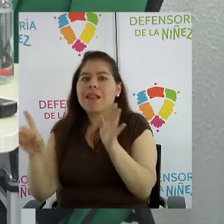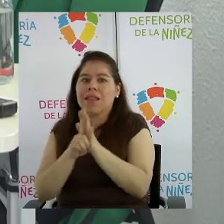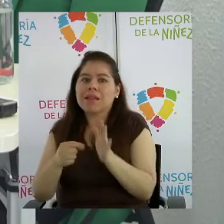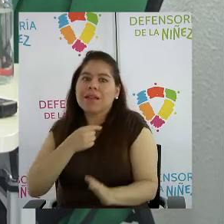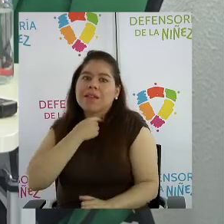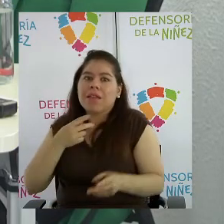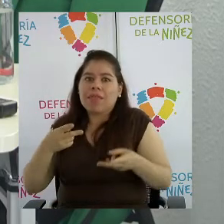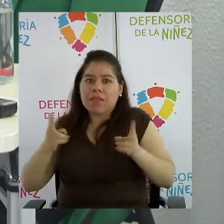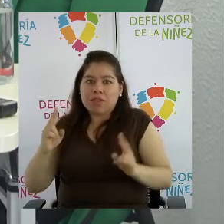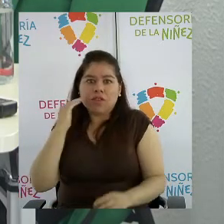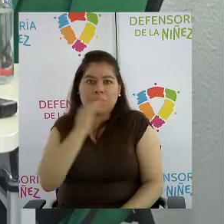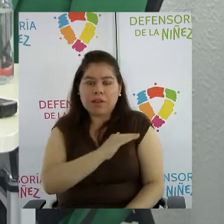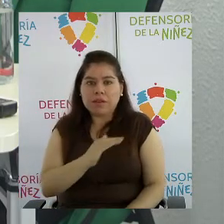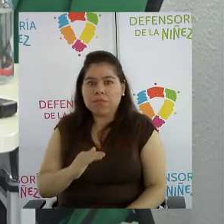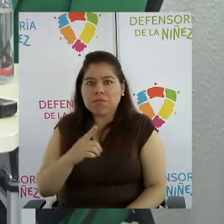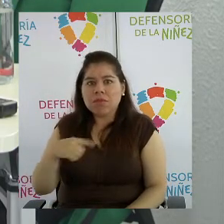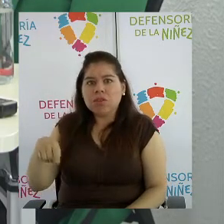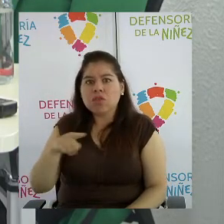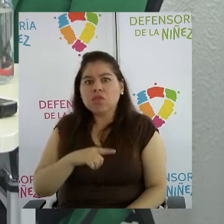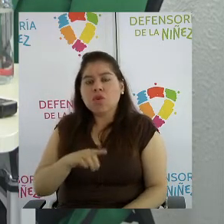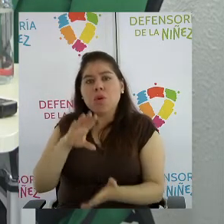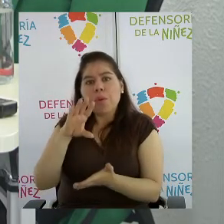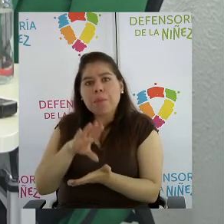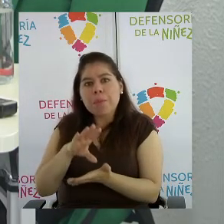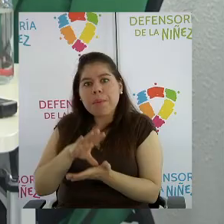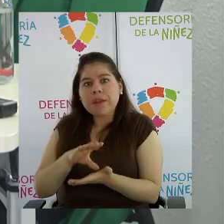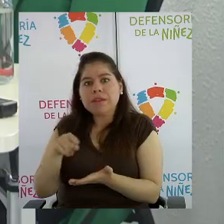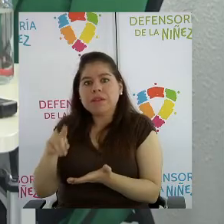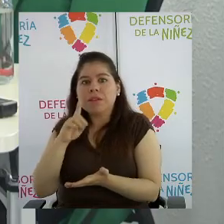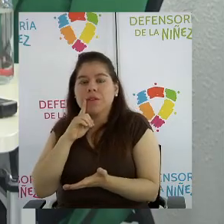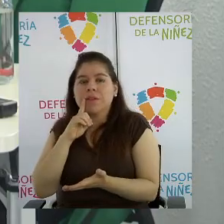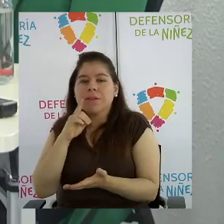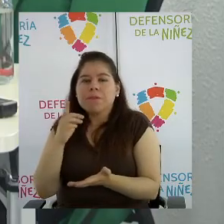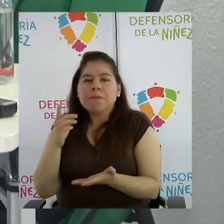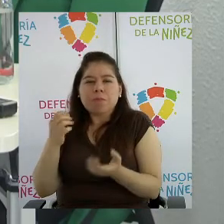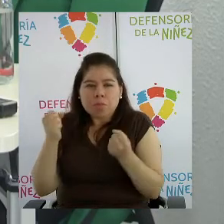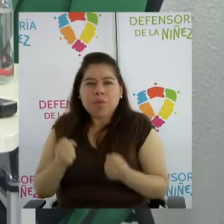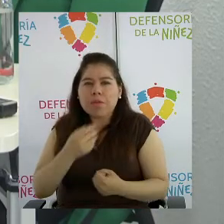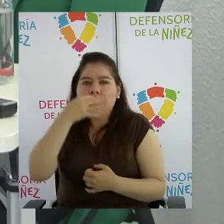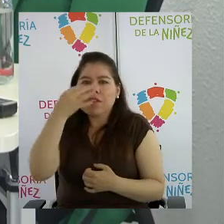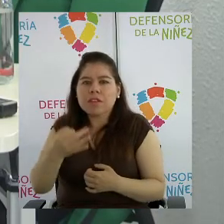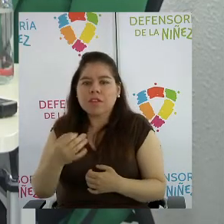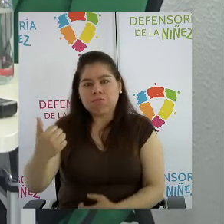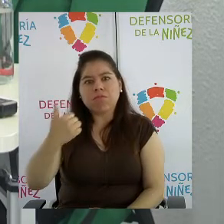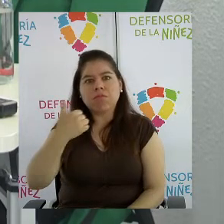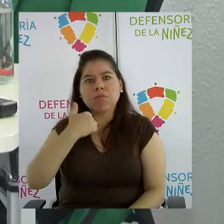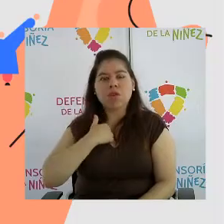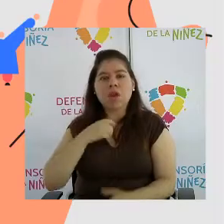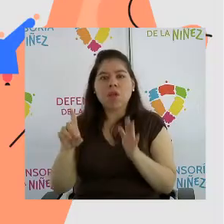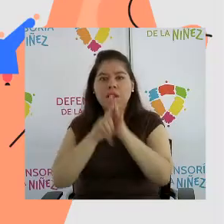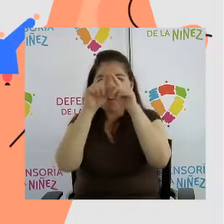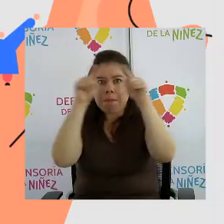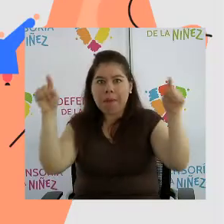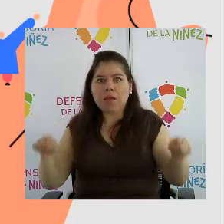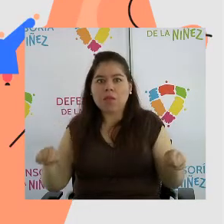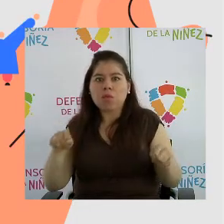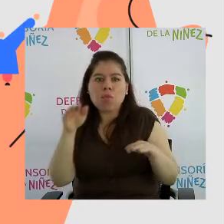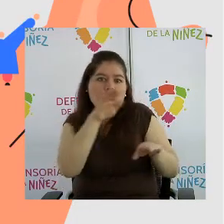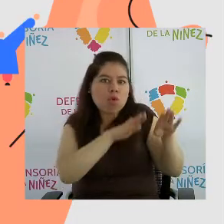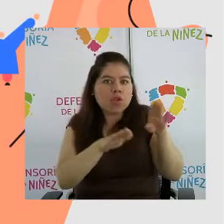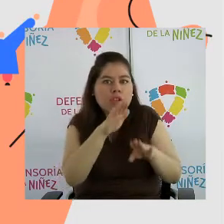sin que tengamos como país efectivamente la posibilidad de decir que hemos cumplido generando una ley marco de protección efectiva a